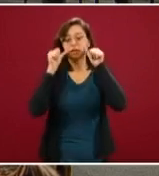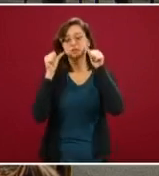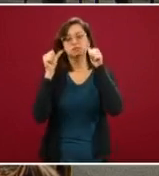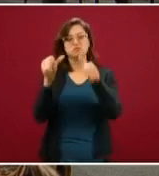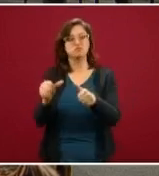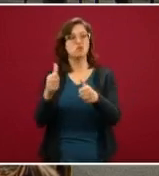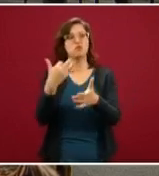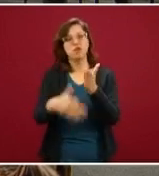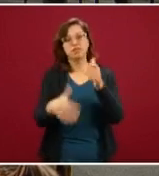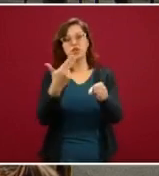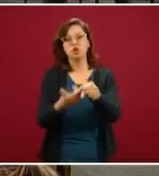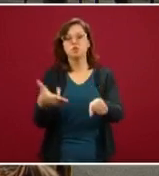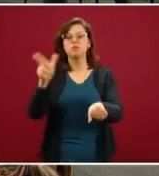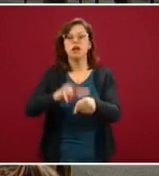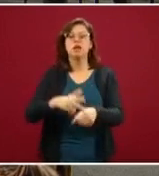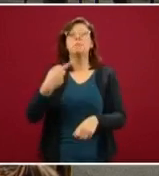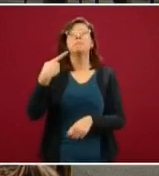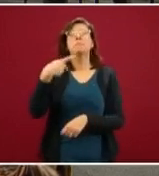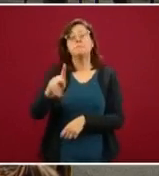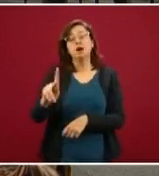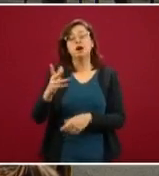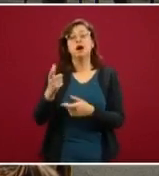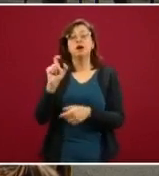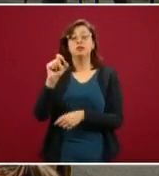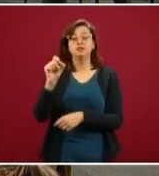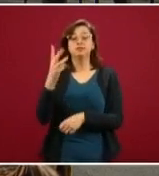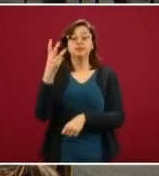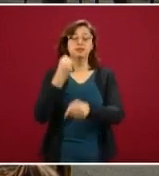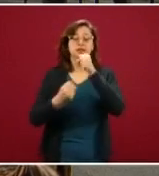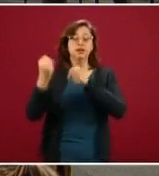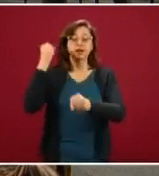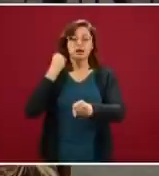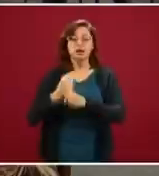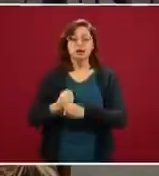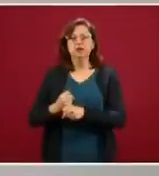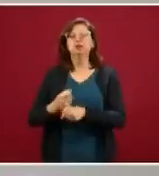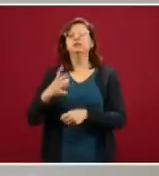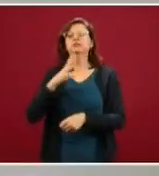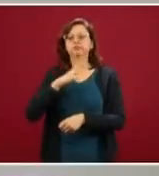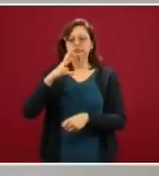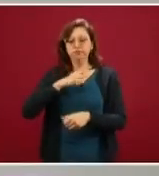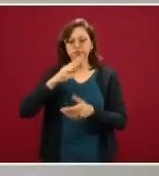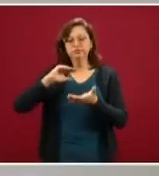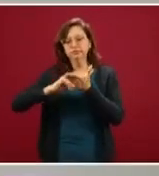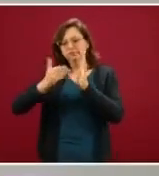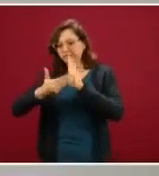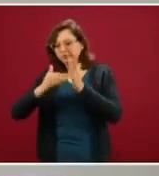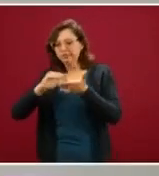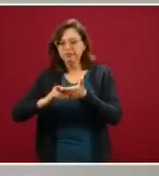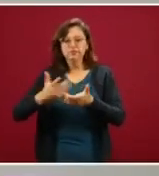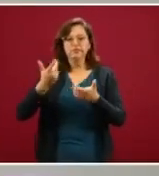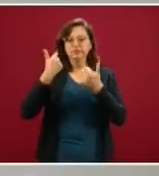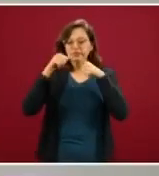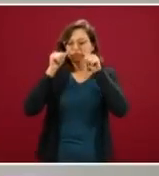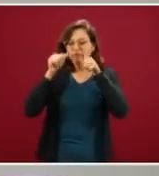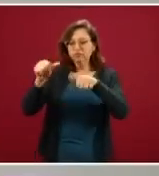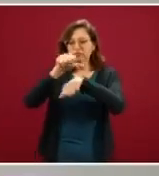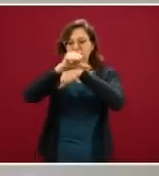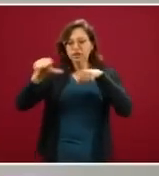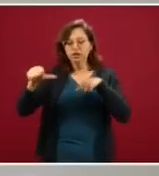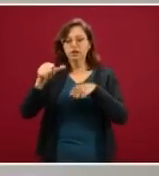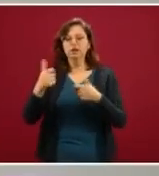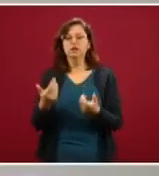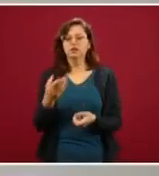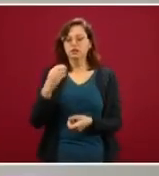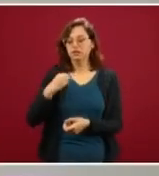Bienestar, desde hace 23 años tenemos una estrategia a la que le llamamos jornadas quirúrgicas y en esta administración le hemos puesto el